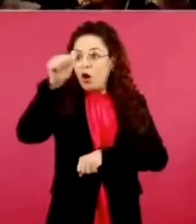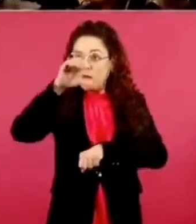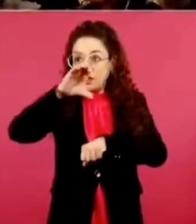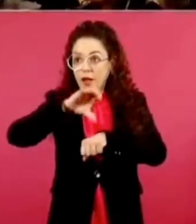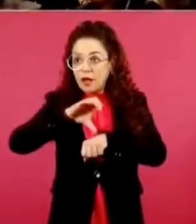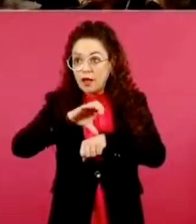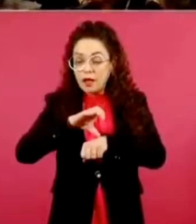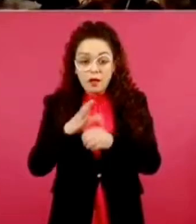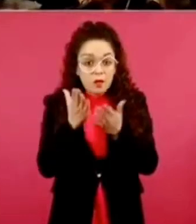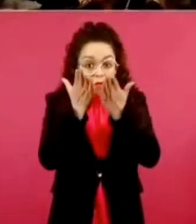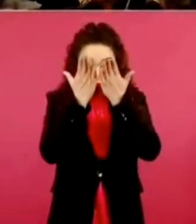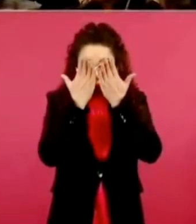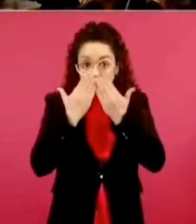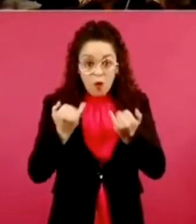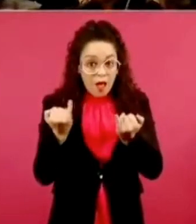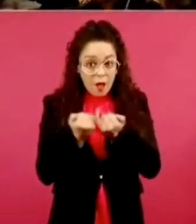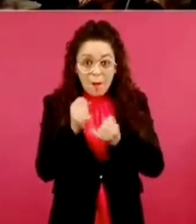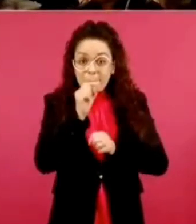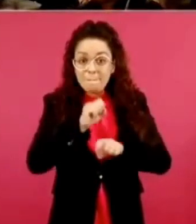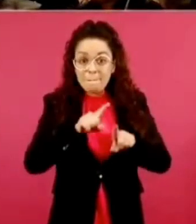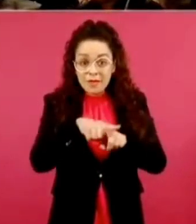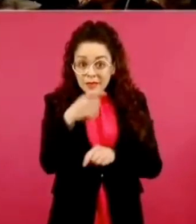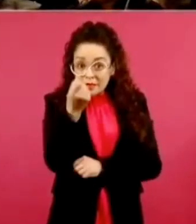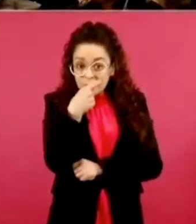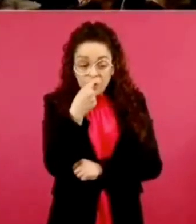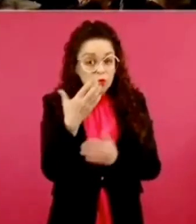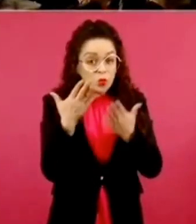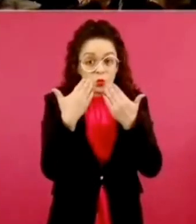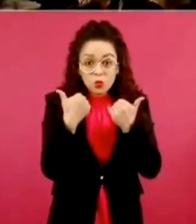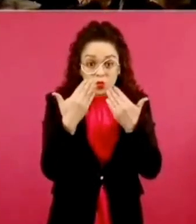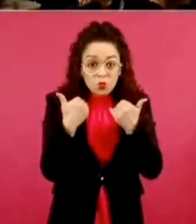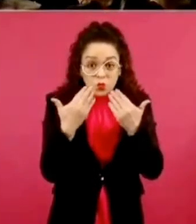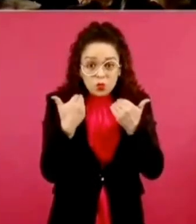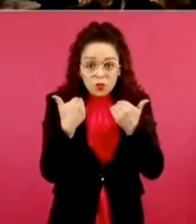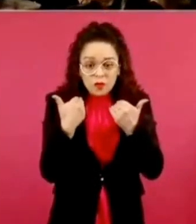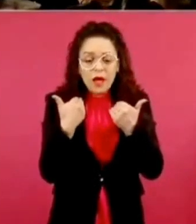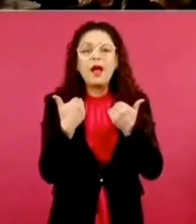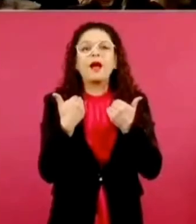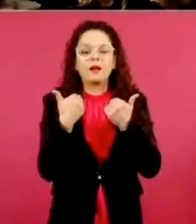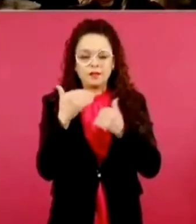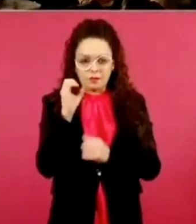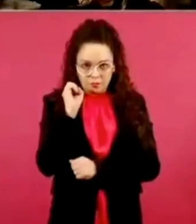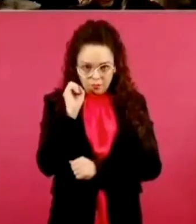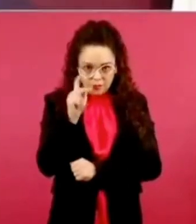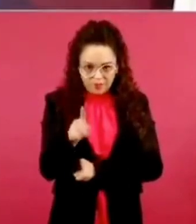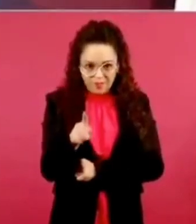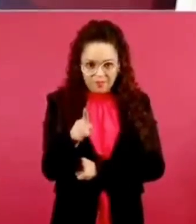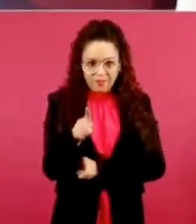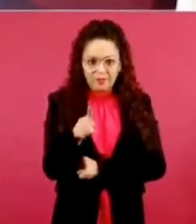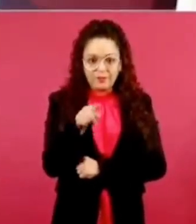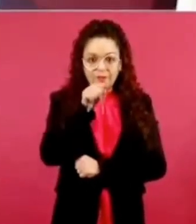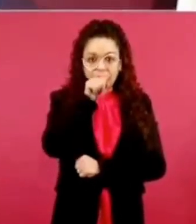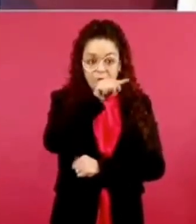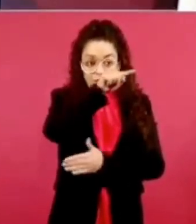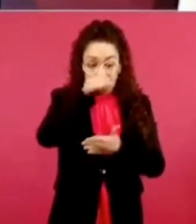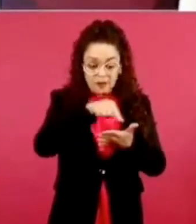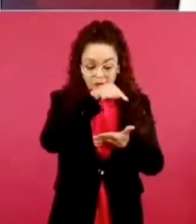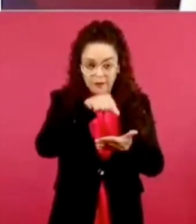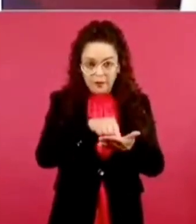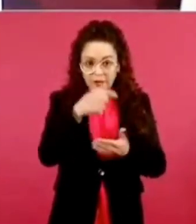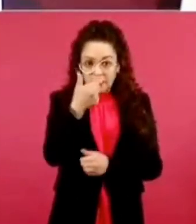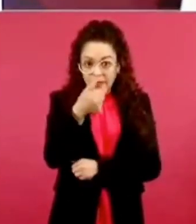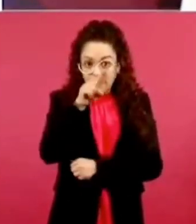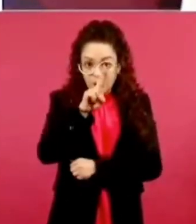no existe el medicamento, y si no existe, desde Huehuetoca se envía